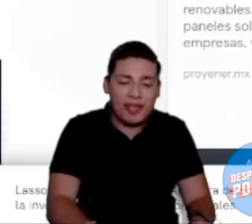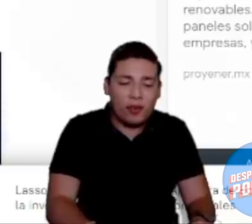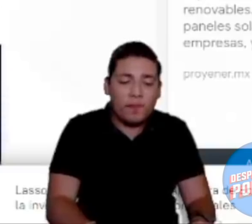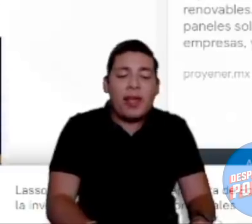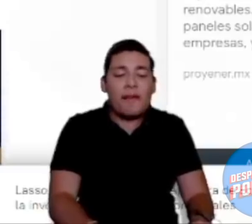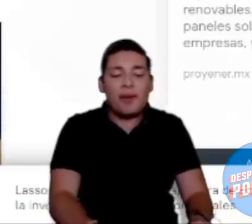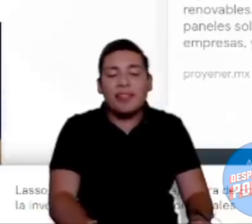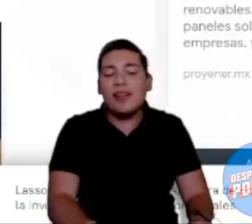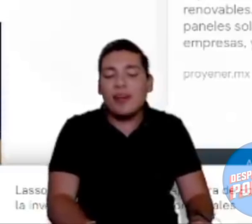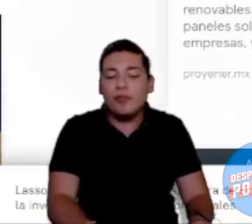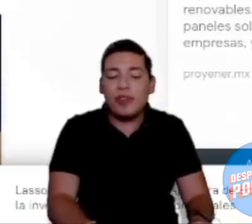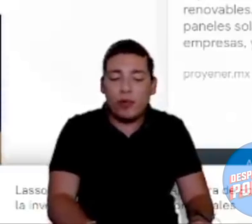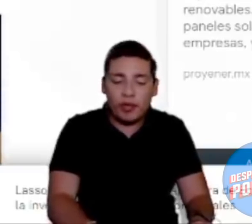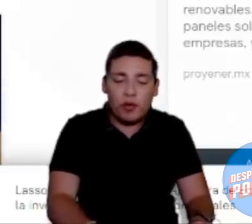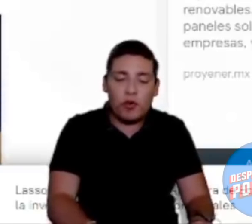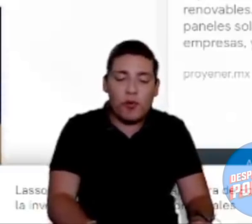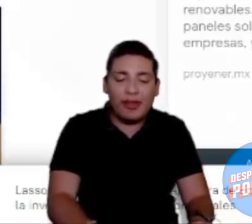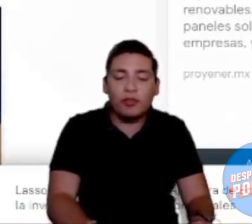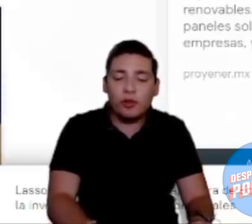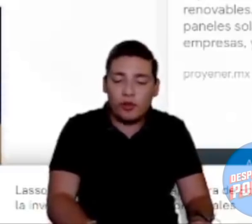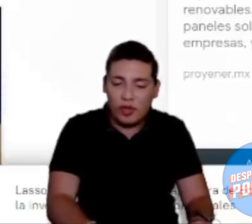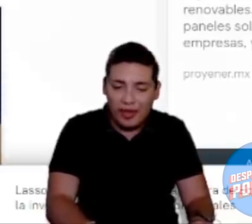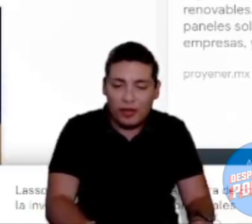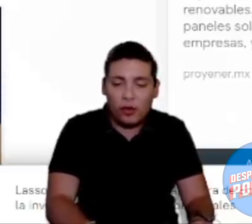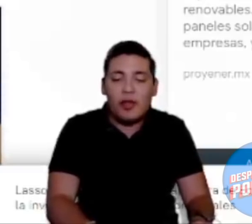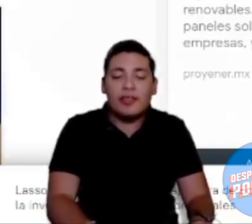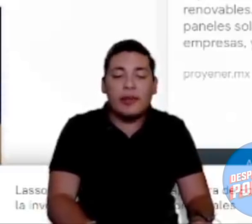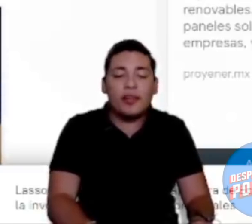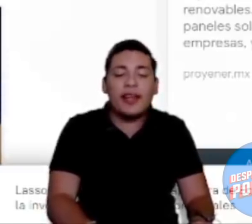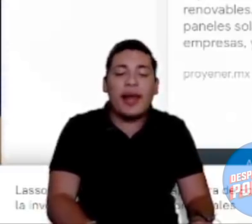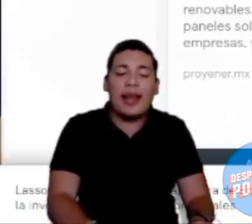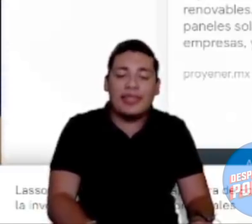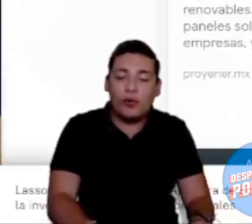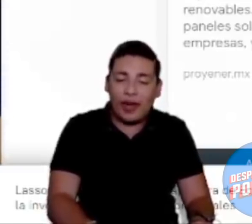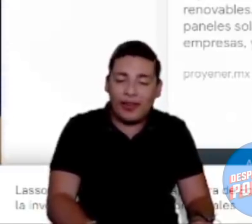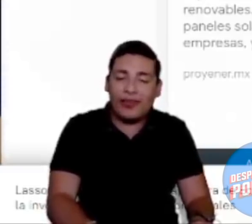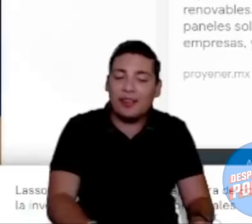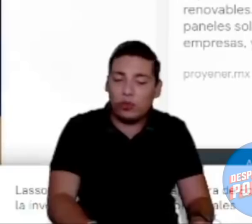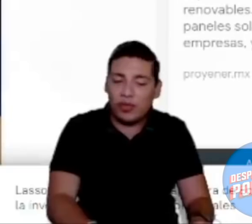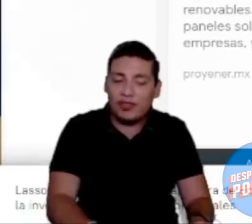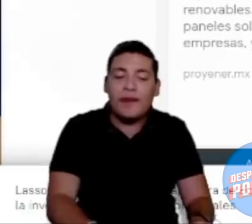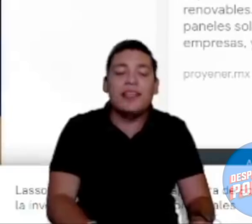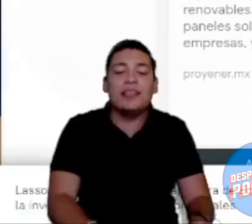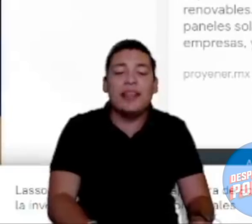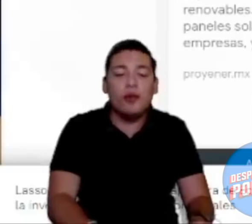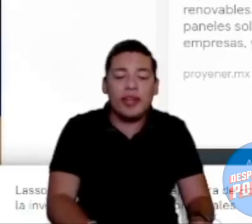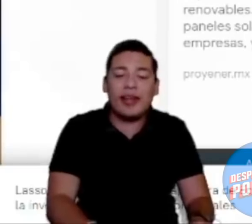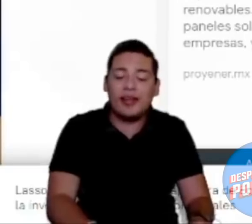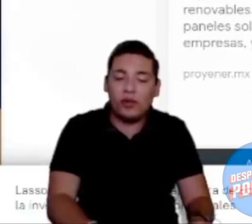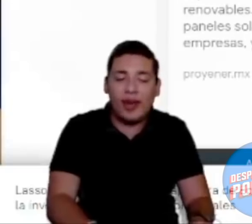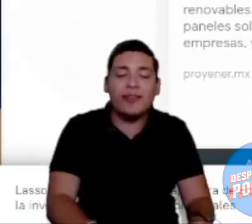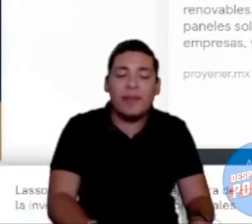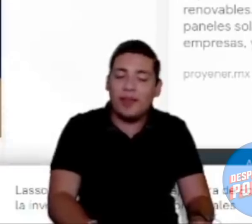más rico. Empresas del ramo siderúrgico como Altos Hornos de México, Siderúrgica Lázaro Cárdenas Las Truchas y